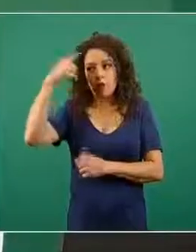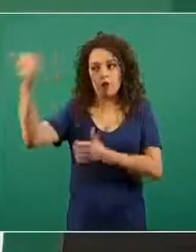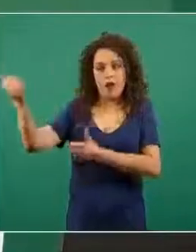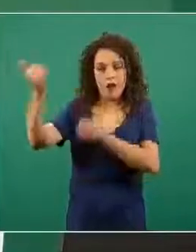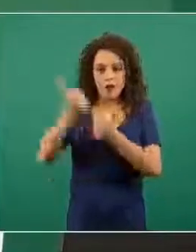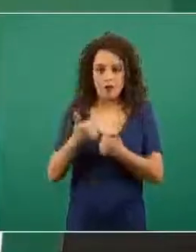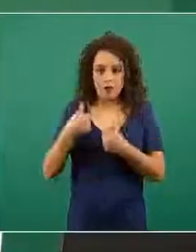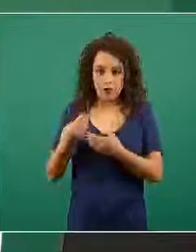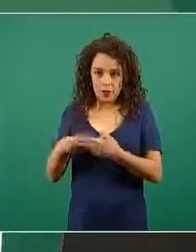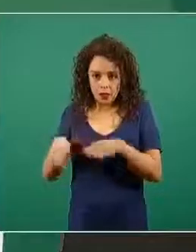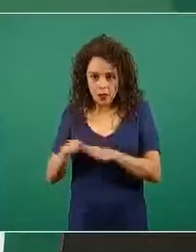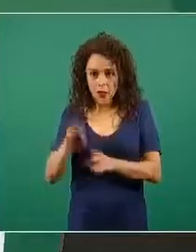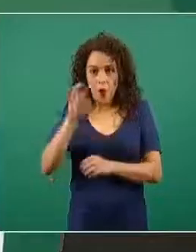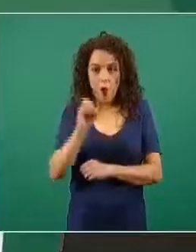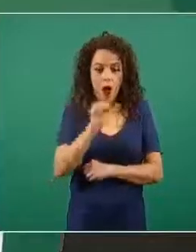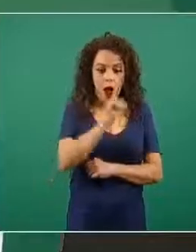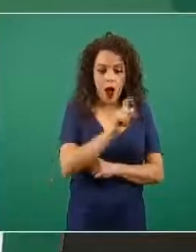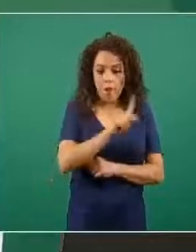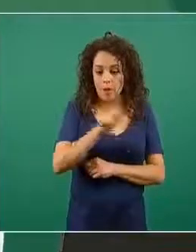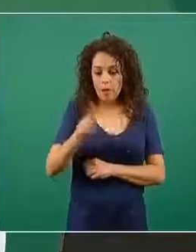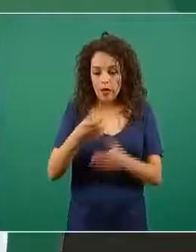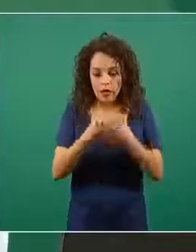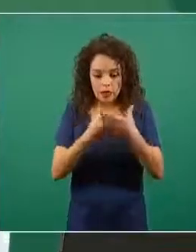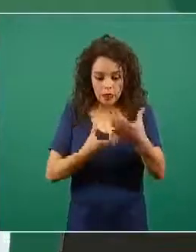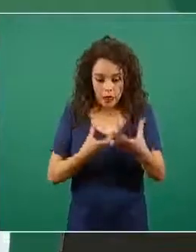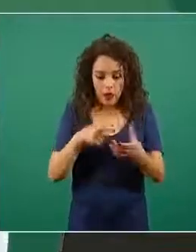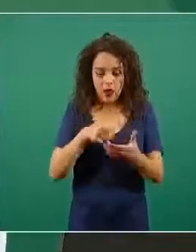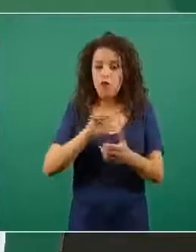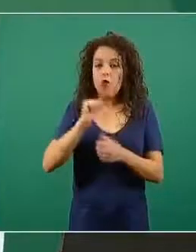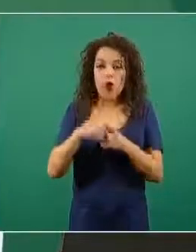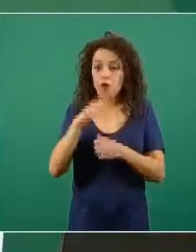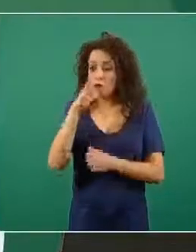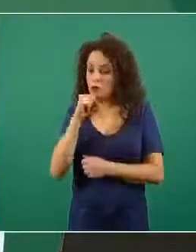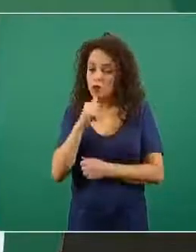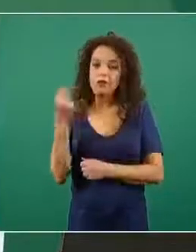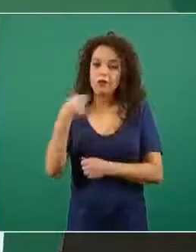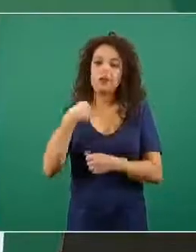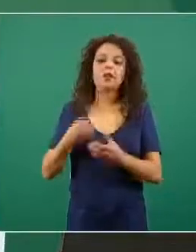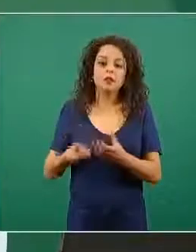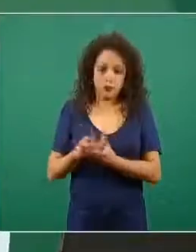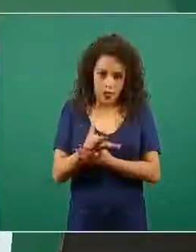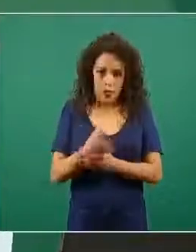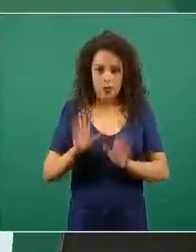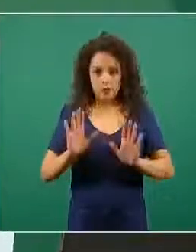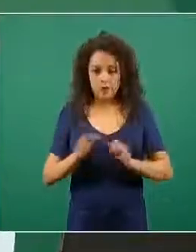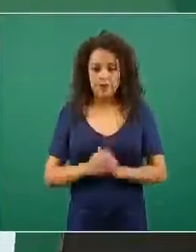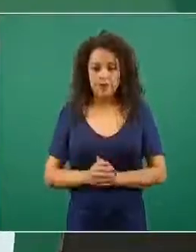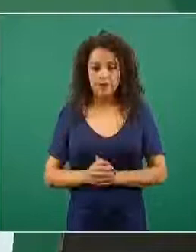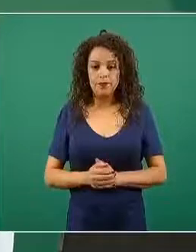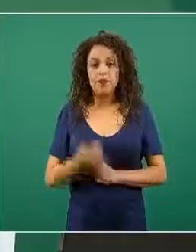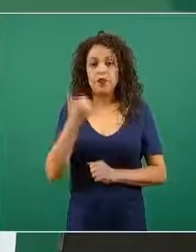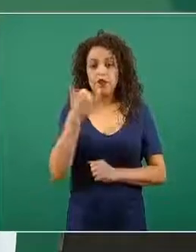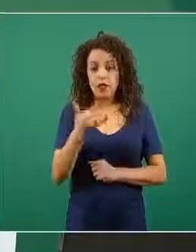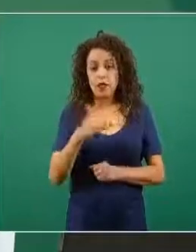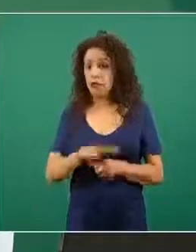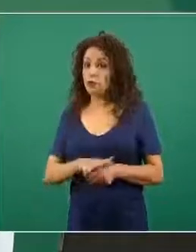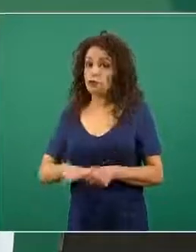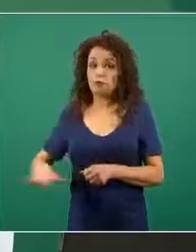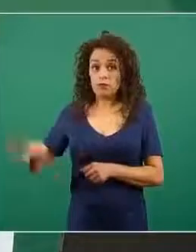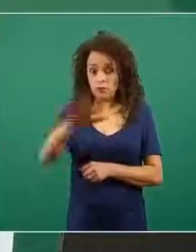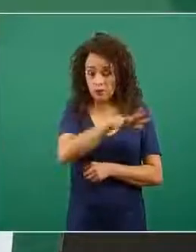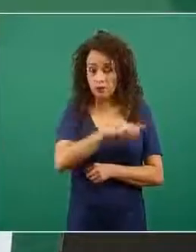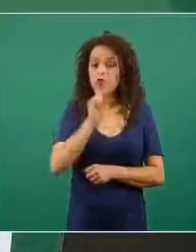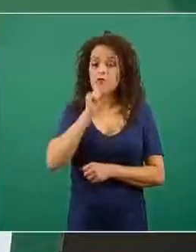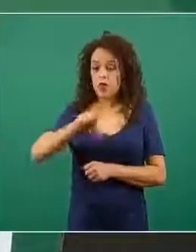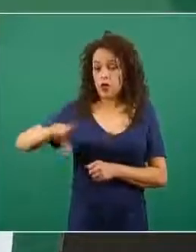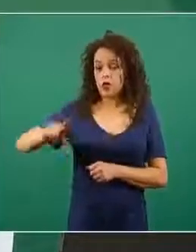por alguna aplicación específica. Y también, así como de forma colectiva, la jefa de